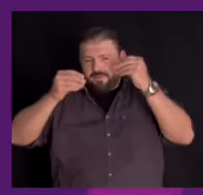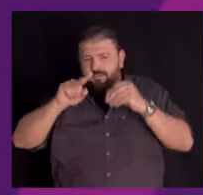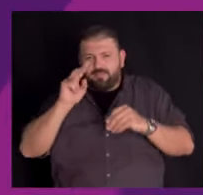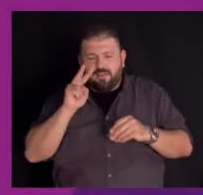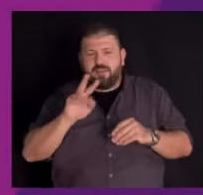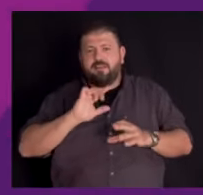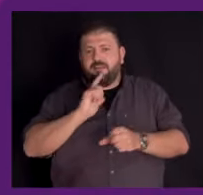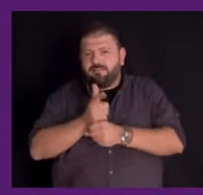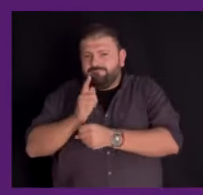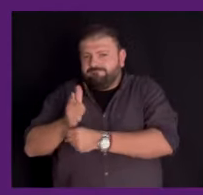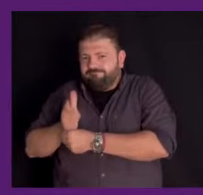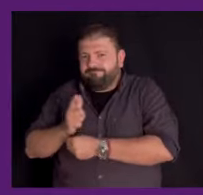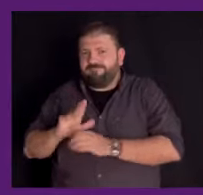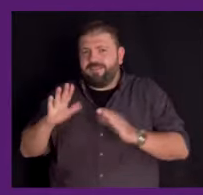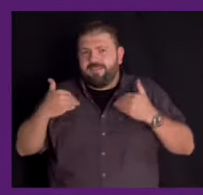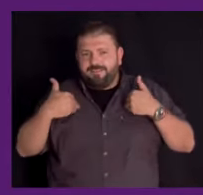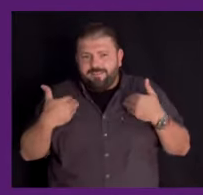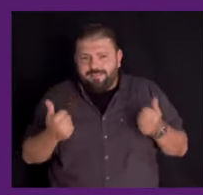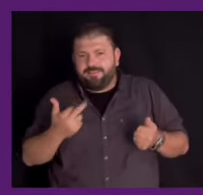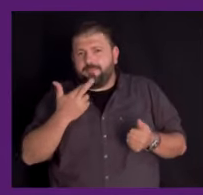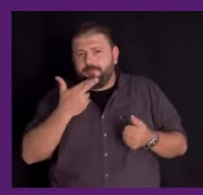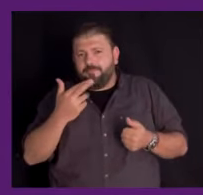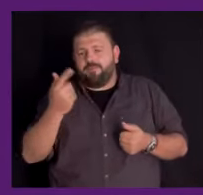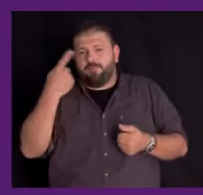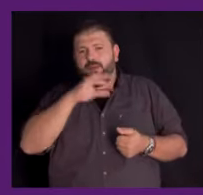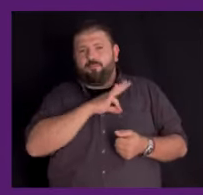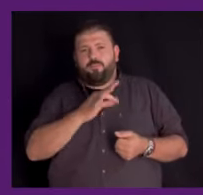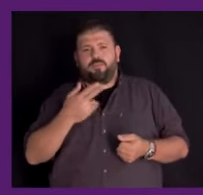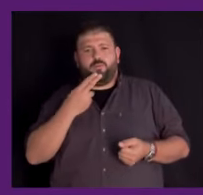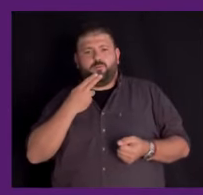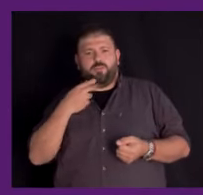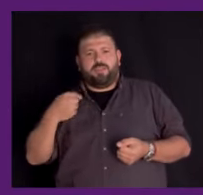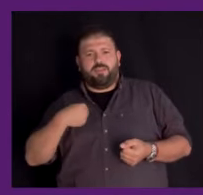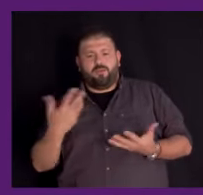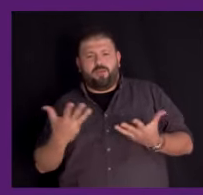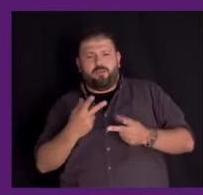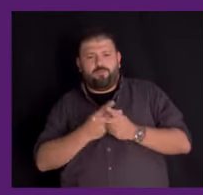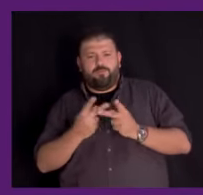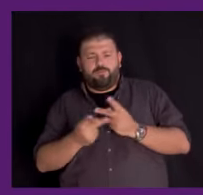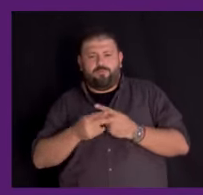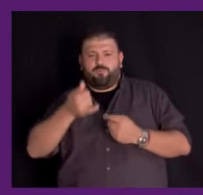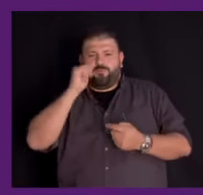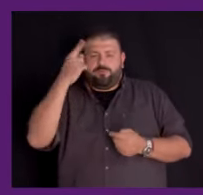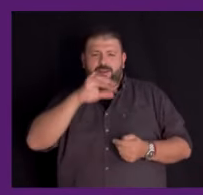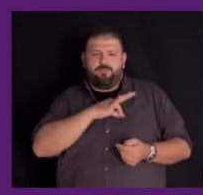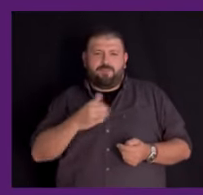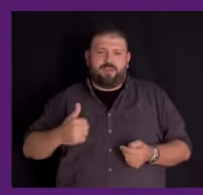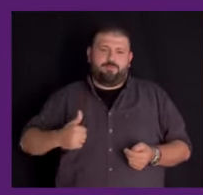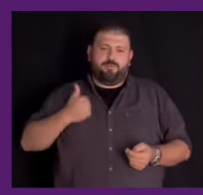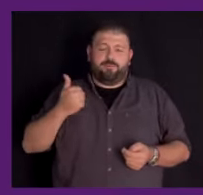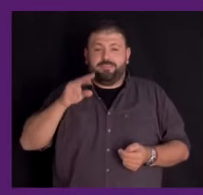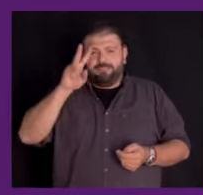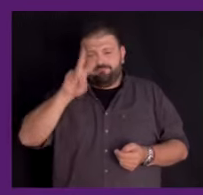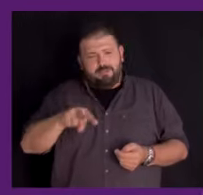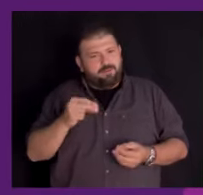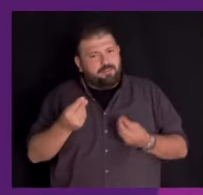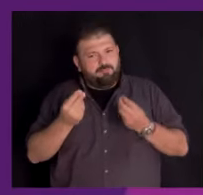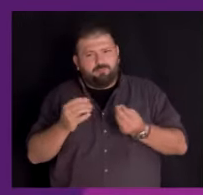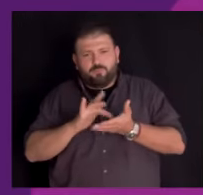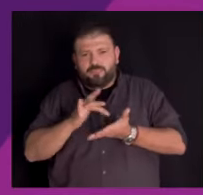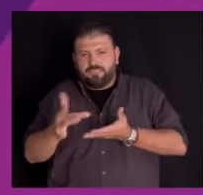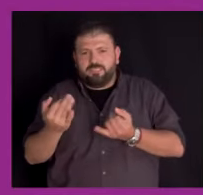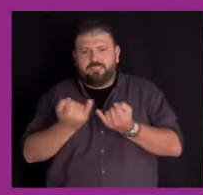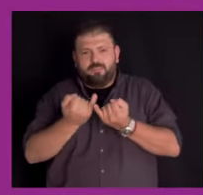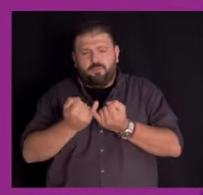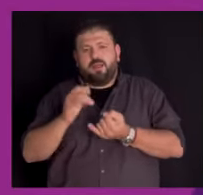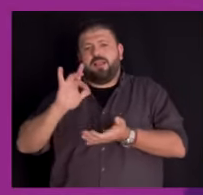valioso para poder utilizar mejor los productos y sobre todo pues sacar bastante provecho de ellos. De verdad, muchísimas gracias también Ari